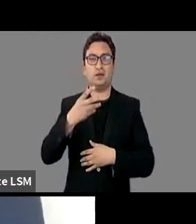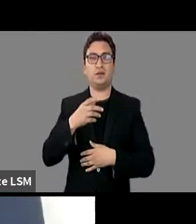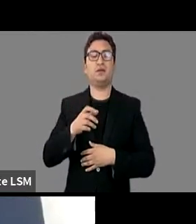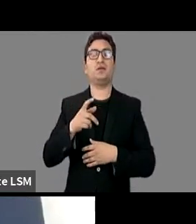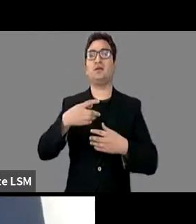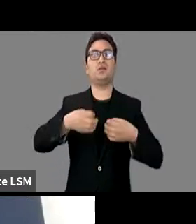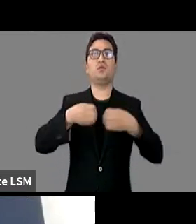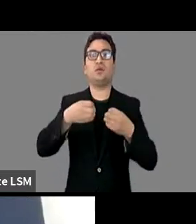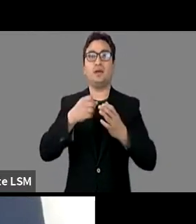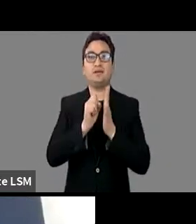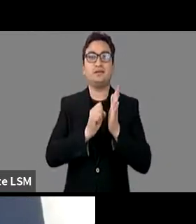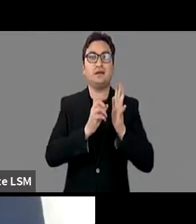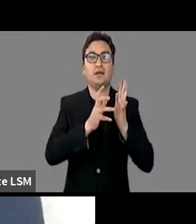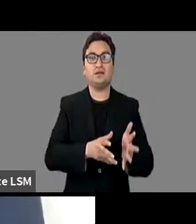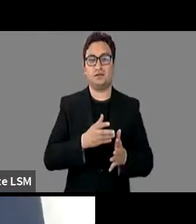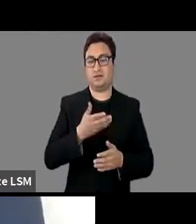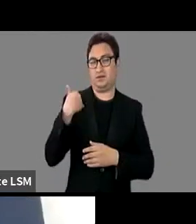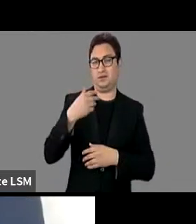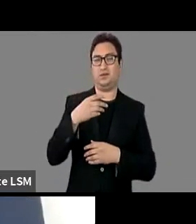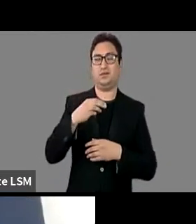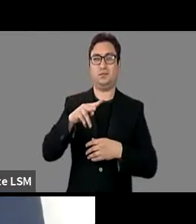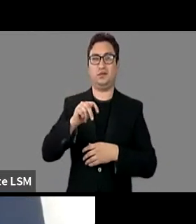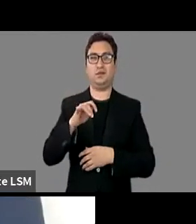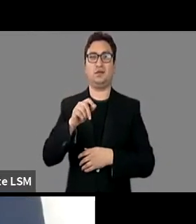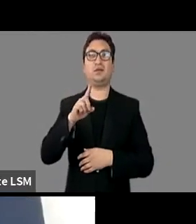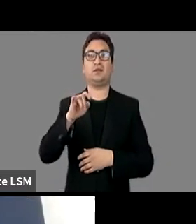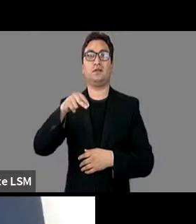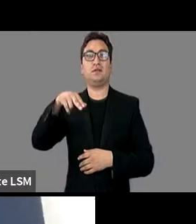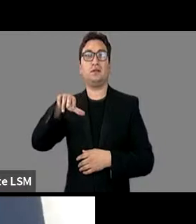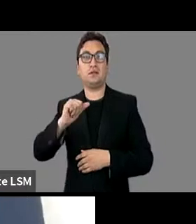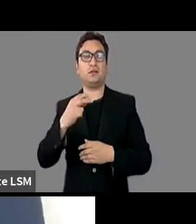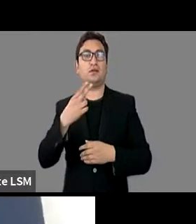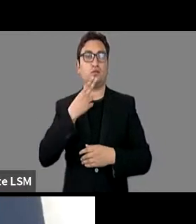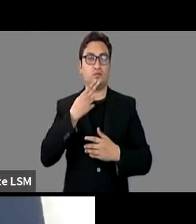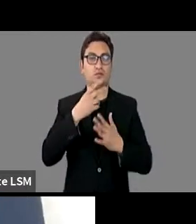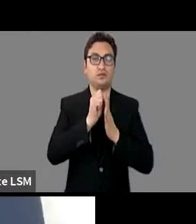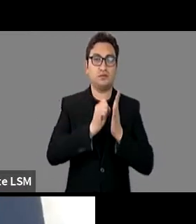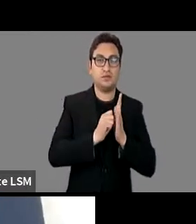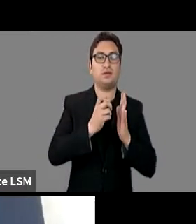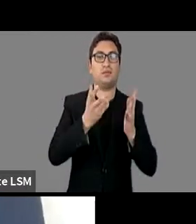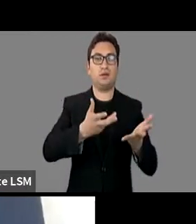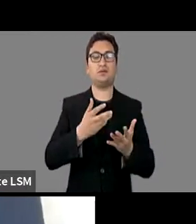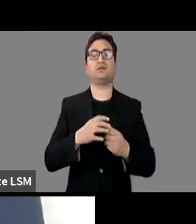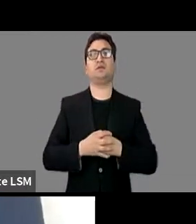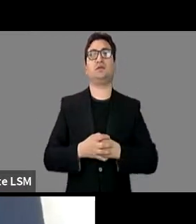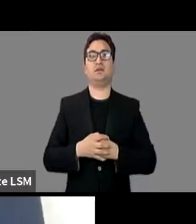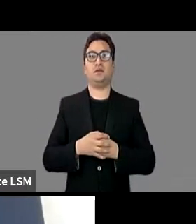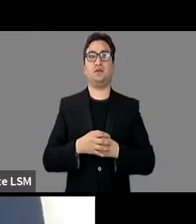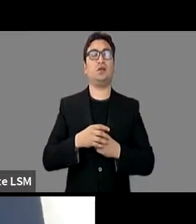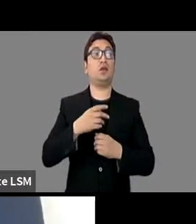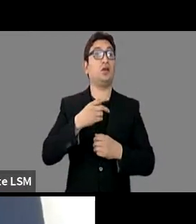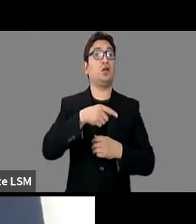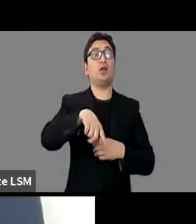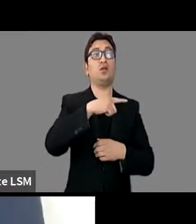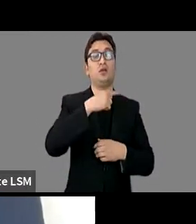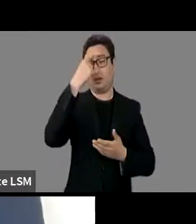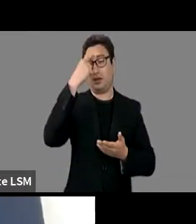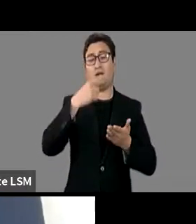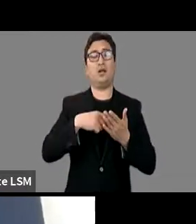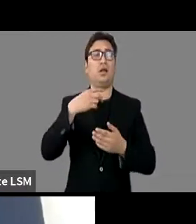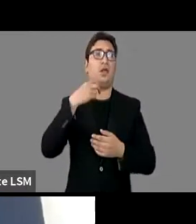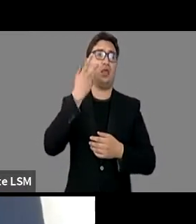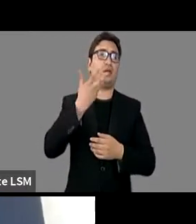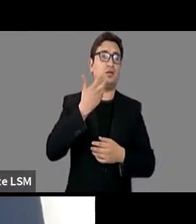como lo decía la maestra Diana, que sea un sistema, ¿sí? No que sea a capricho, en forma aislada, como lo dije